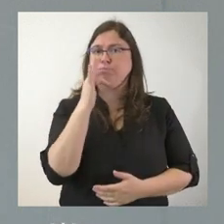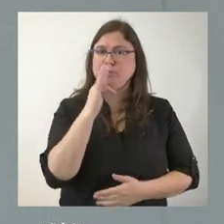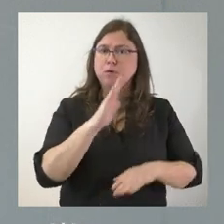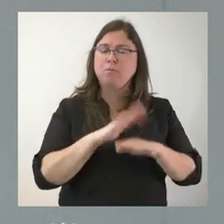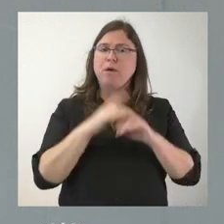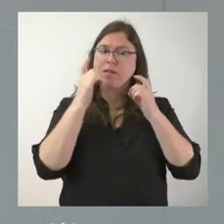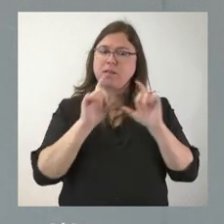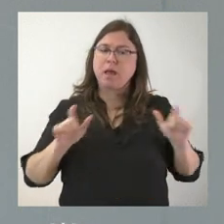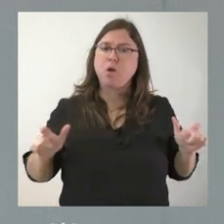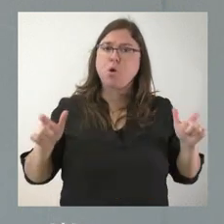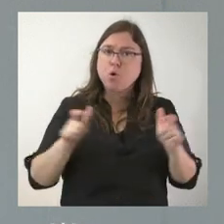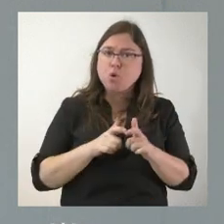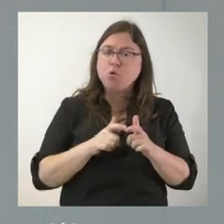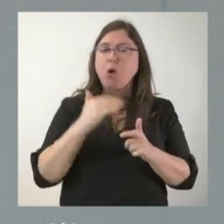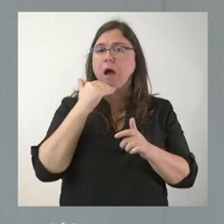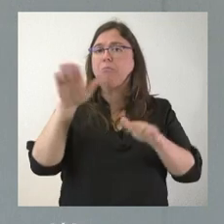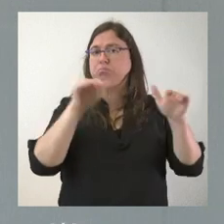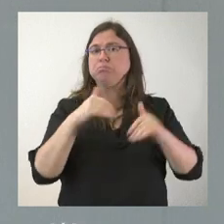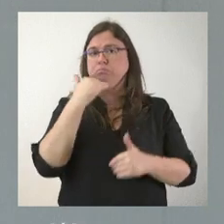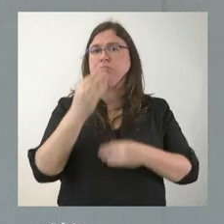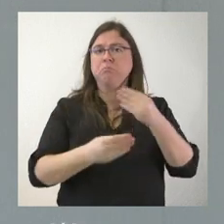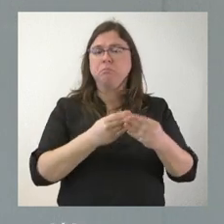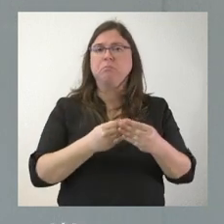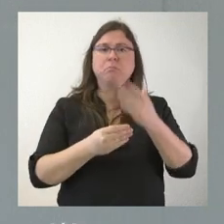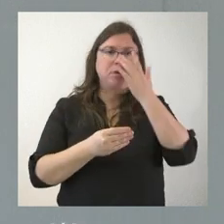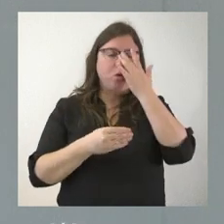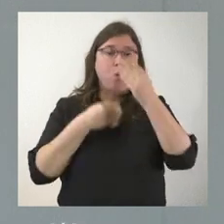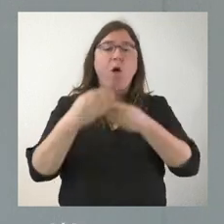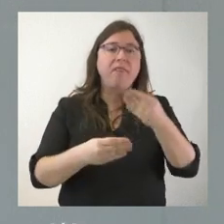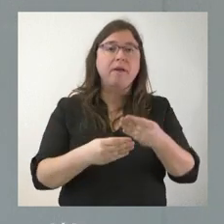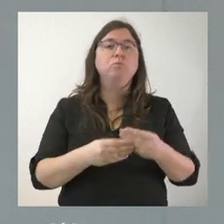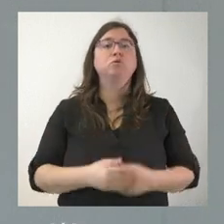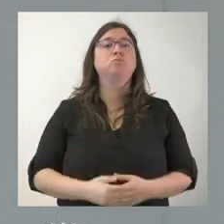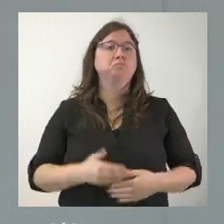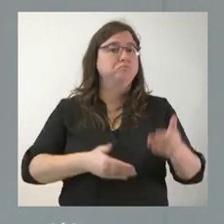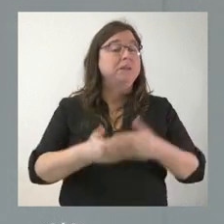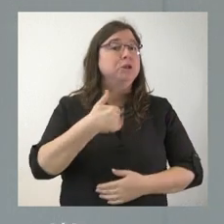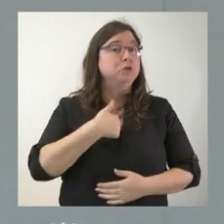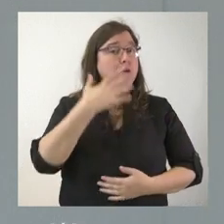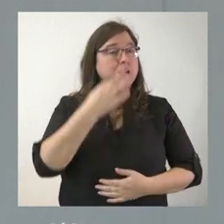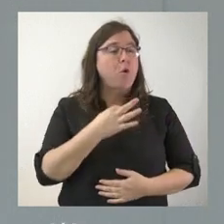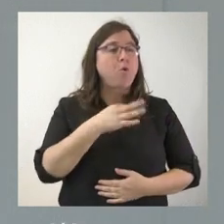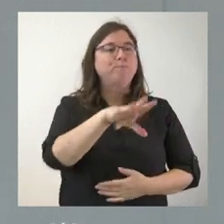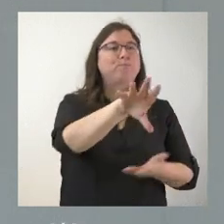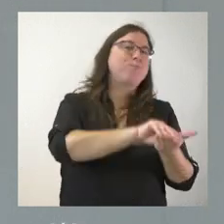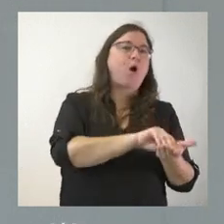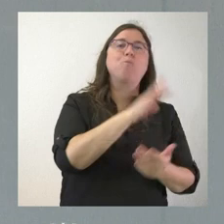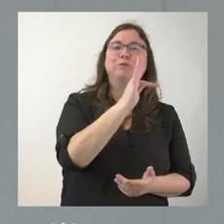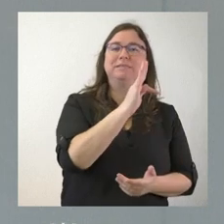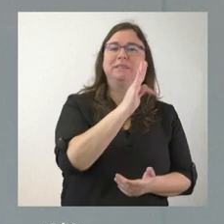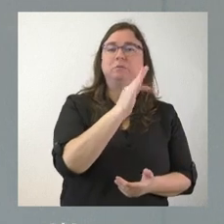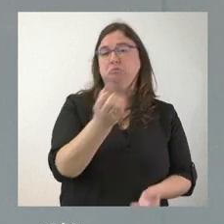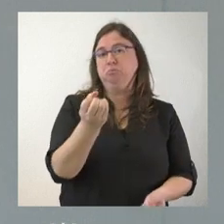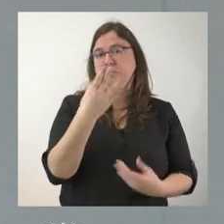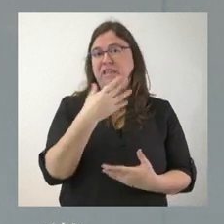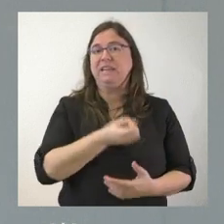reunirse y acordarse en el resto de las partes pues lógicamente damos pasos favorables en la edición adecuada yo me quedo con la parte positiva que nos manifiestan también